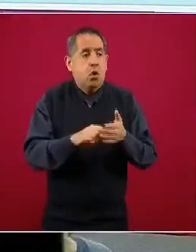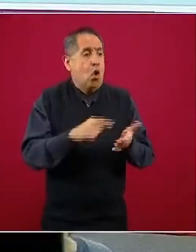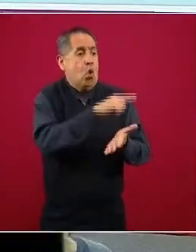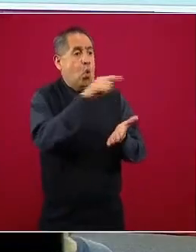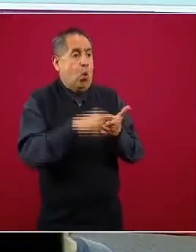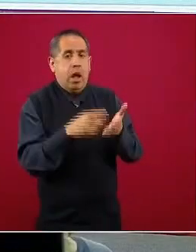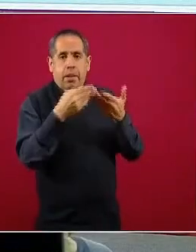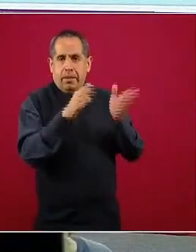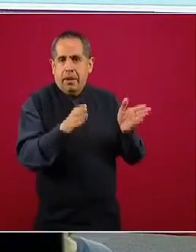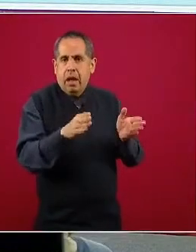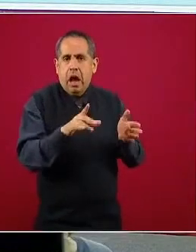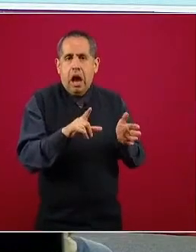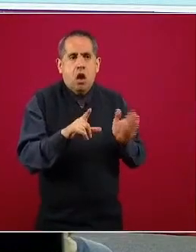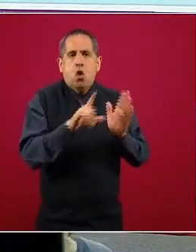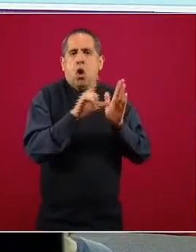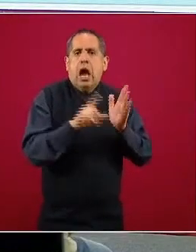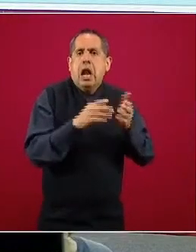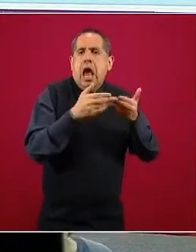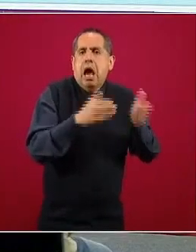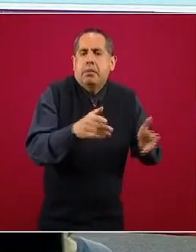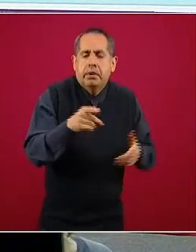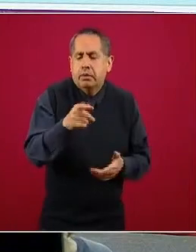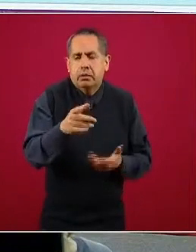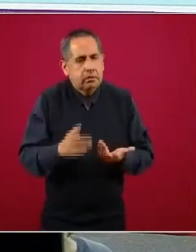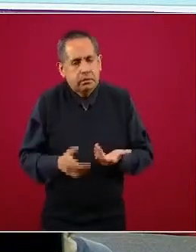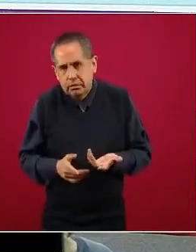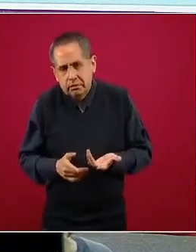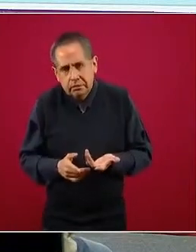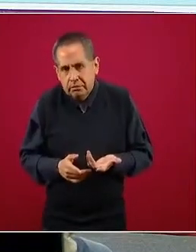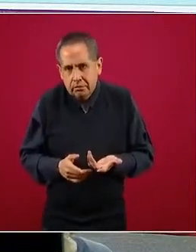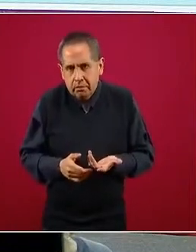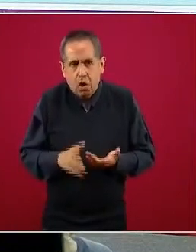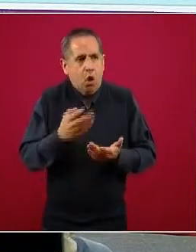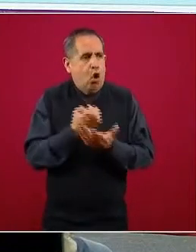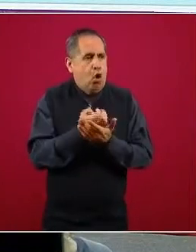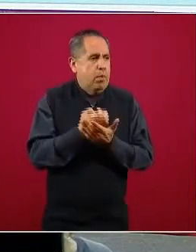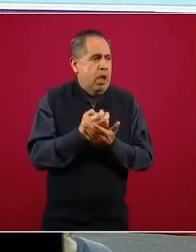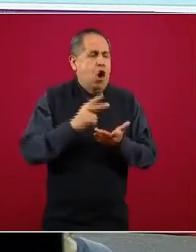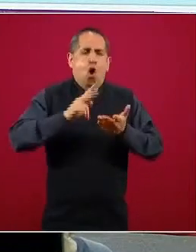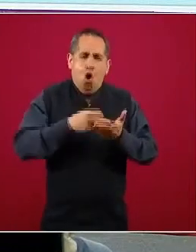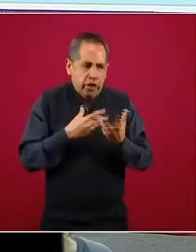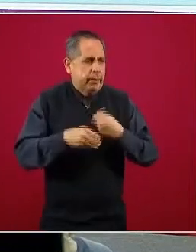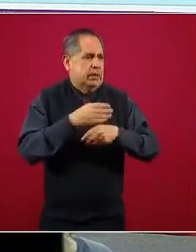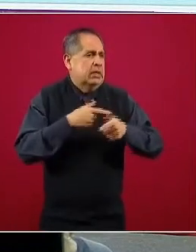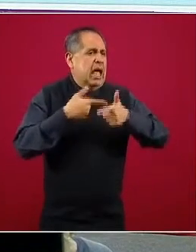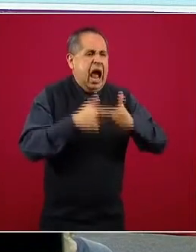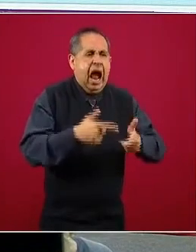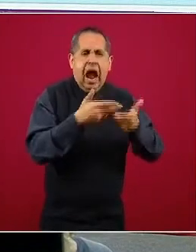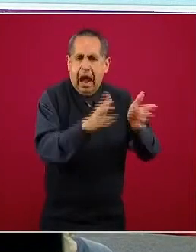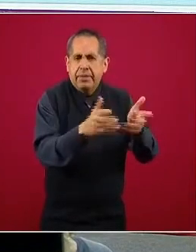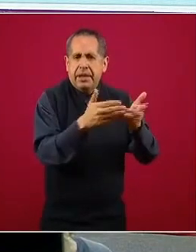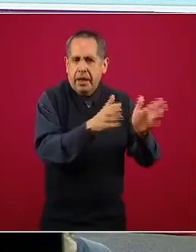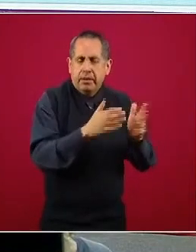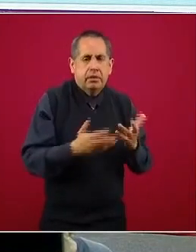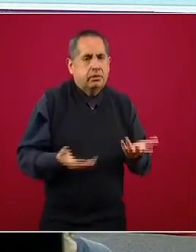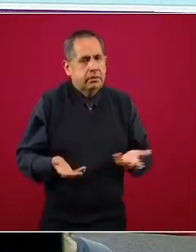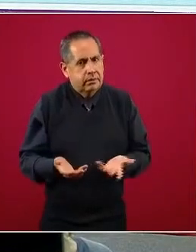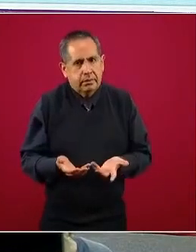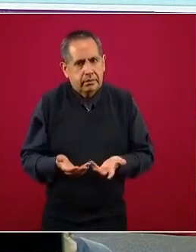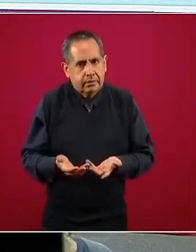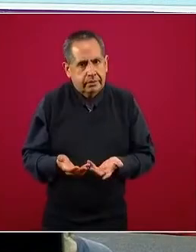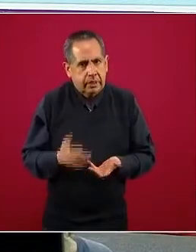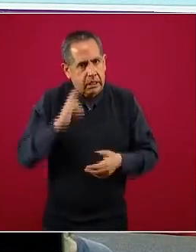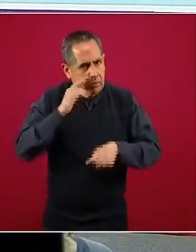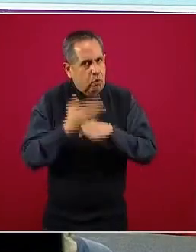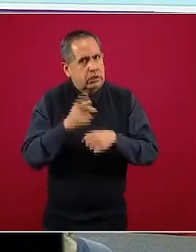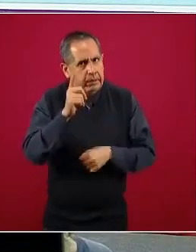establecimientos comerciales, la apertura de las actividades económicas productivas. Pero es